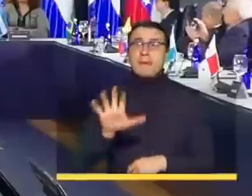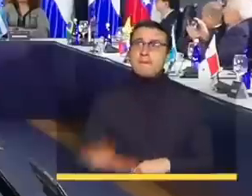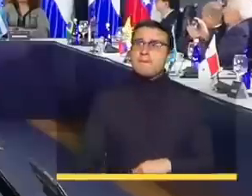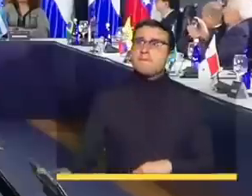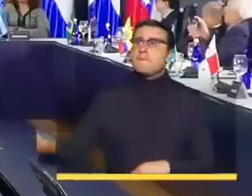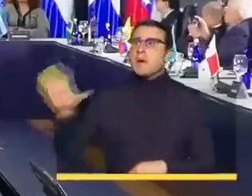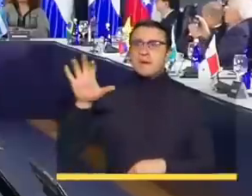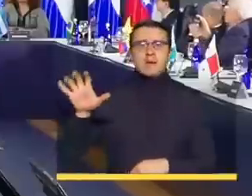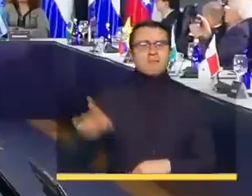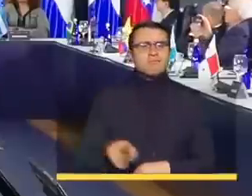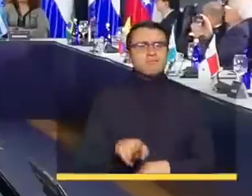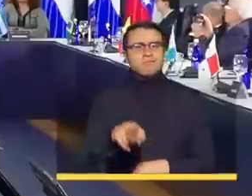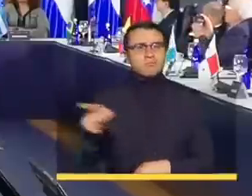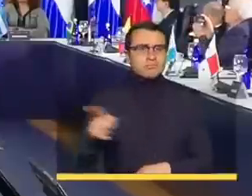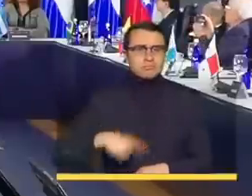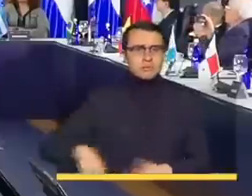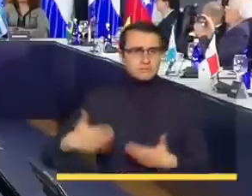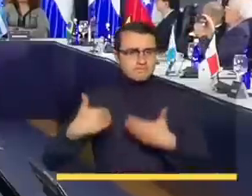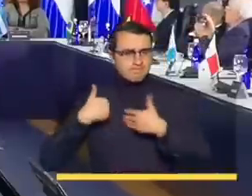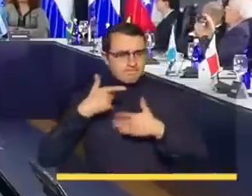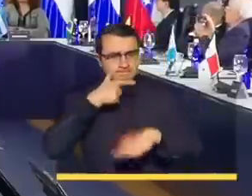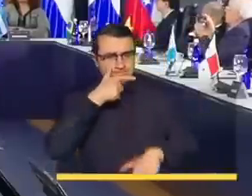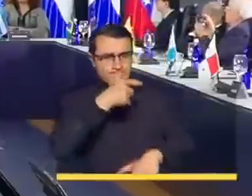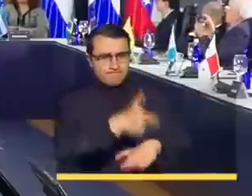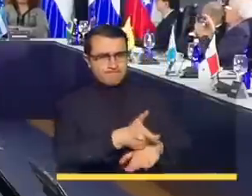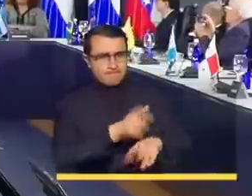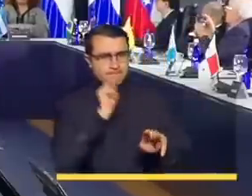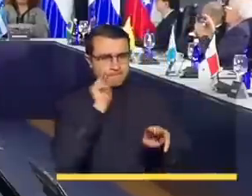han sido observadores de este evento.